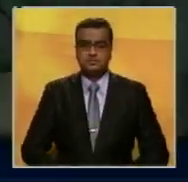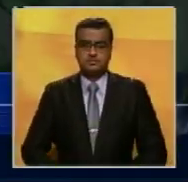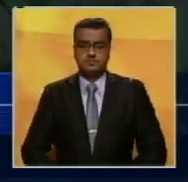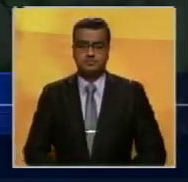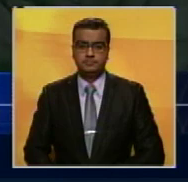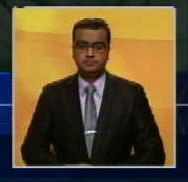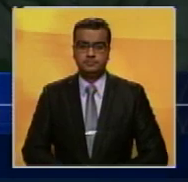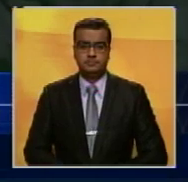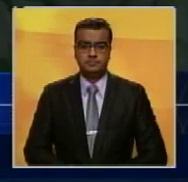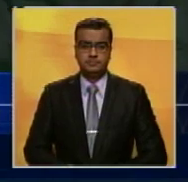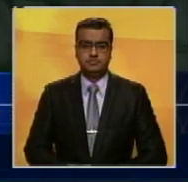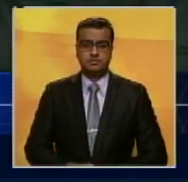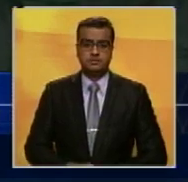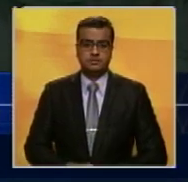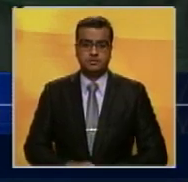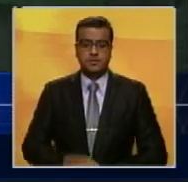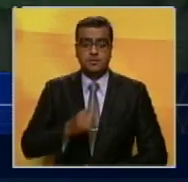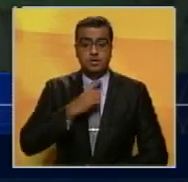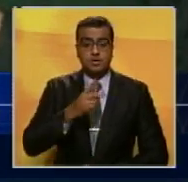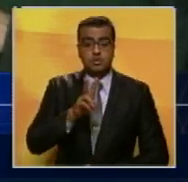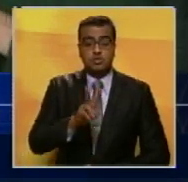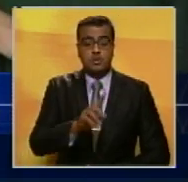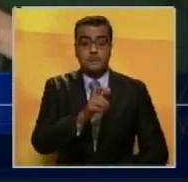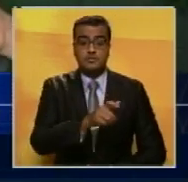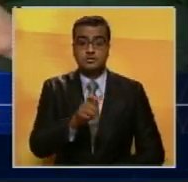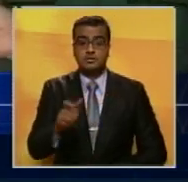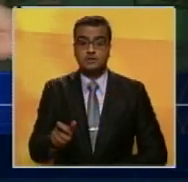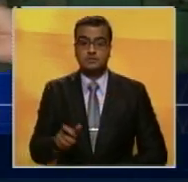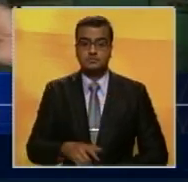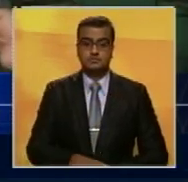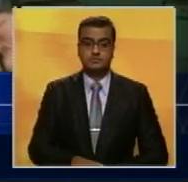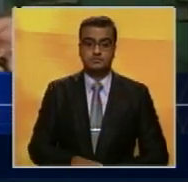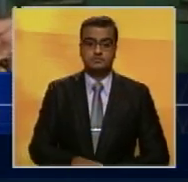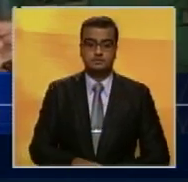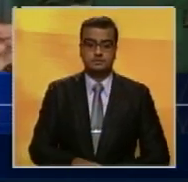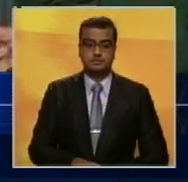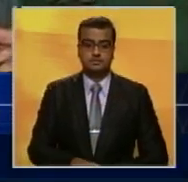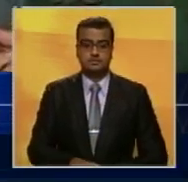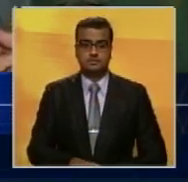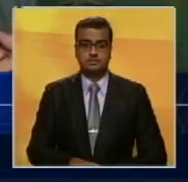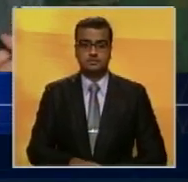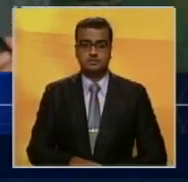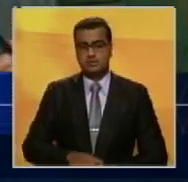caso donde lamentablemente fallecieron 2 personas, un criminólogo